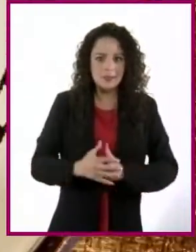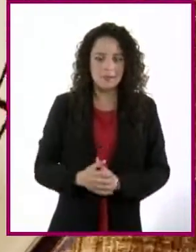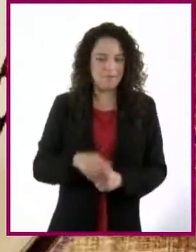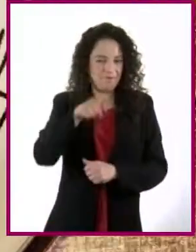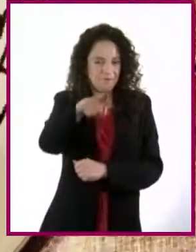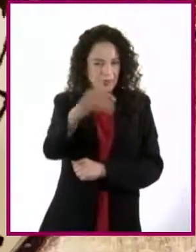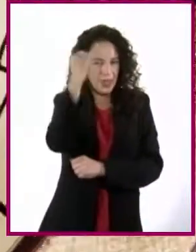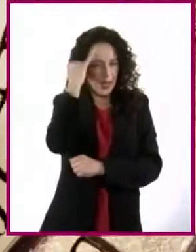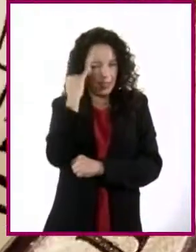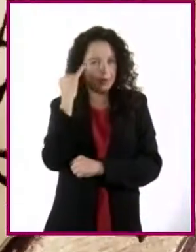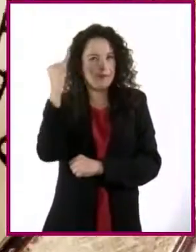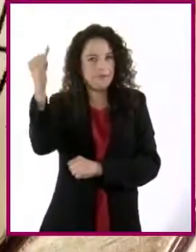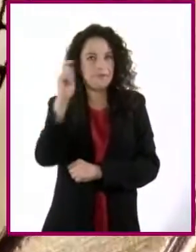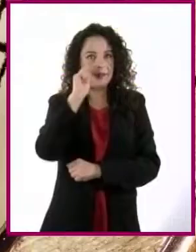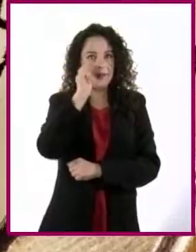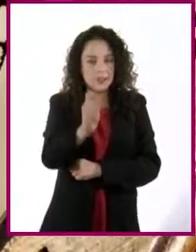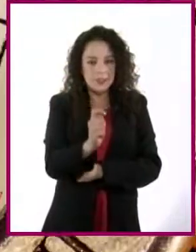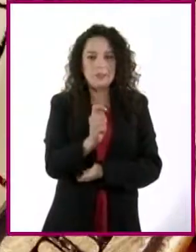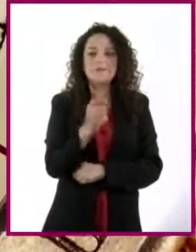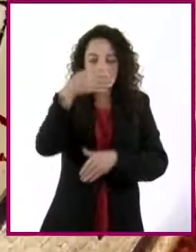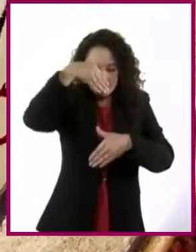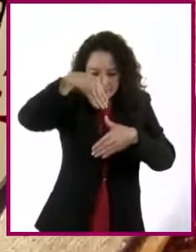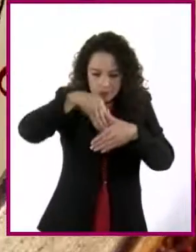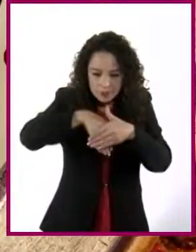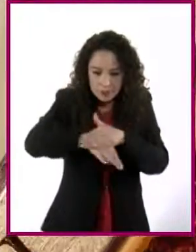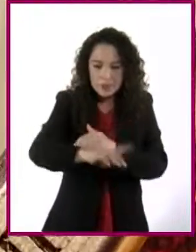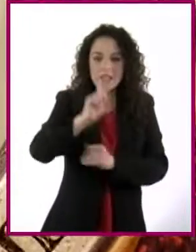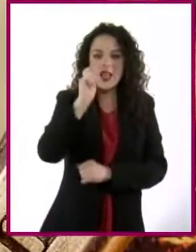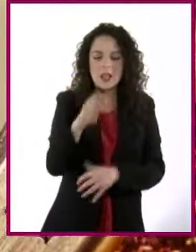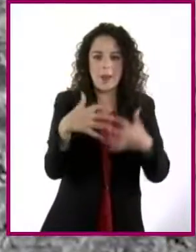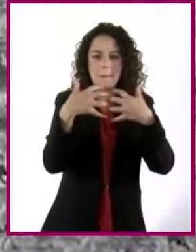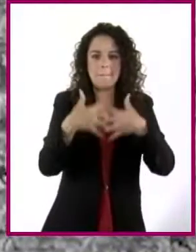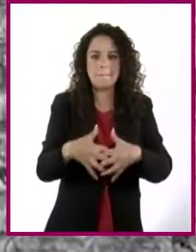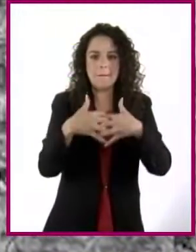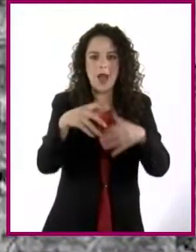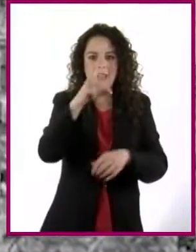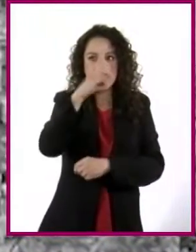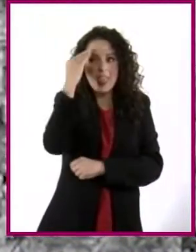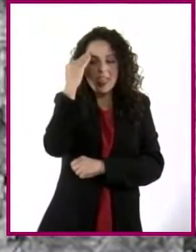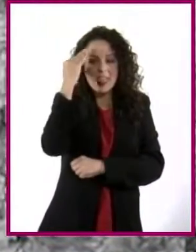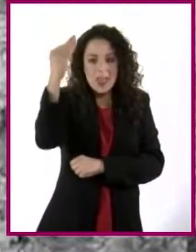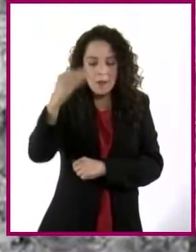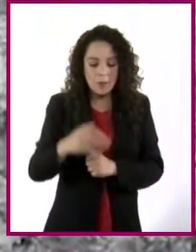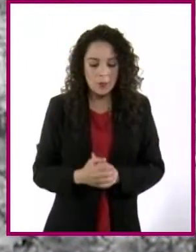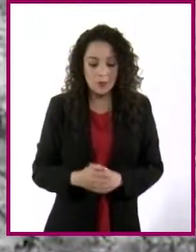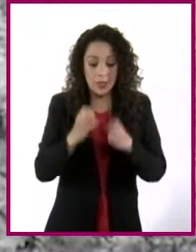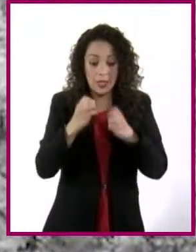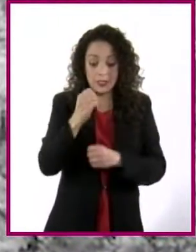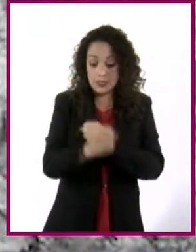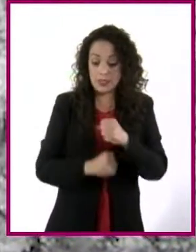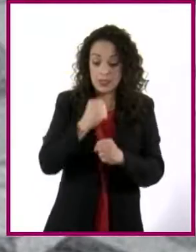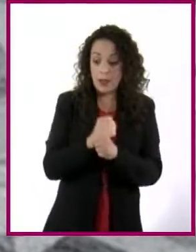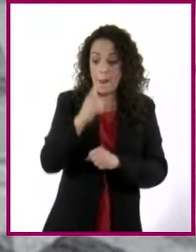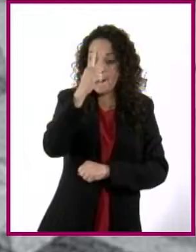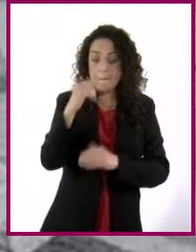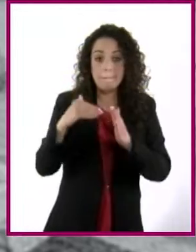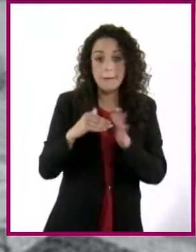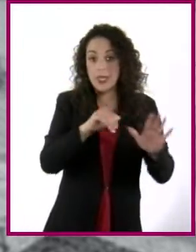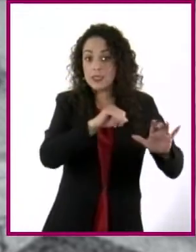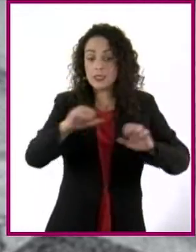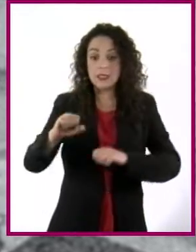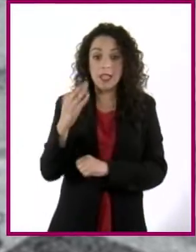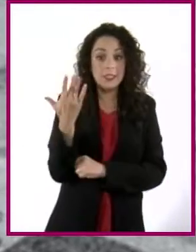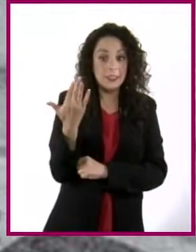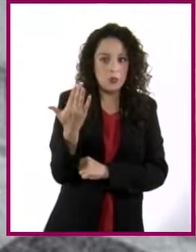Imagínense que nos metemos a una máquina del tiempo. Nos encontramos en el año de 1650.